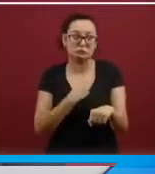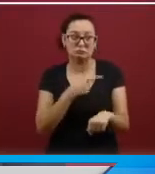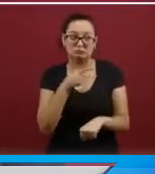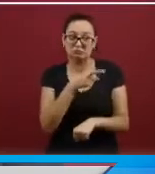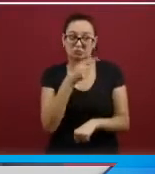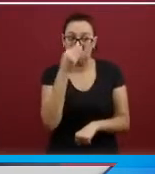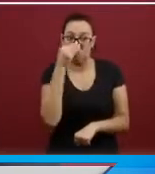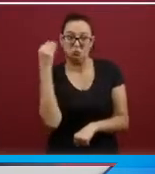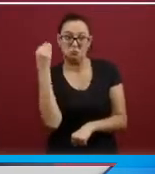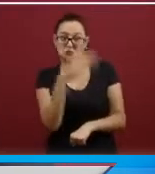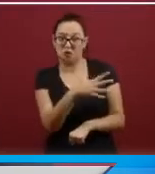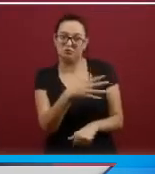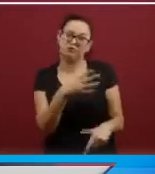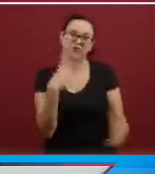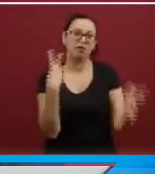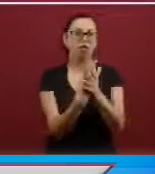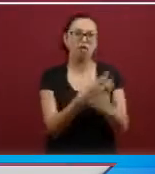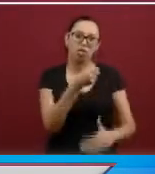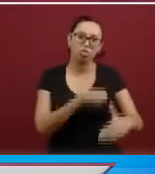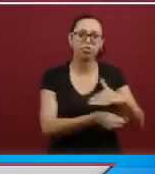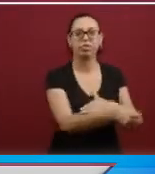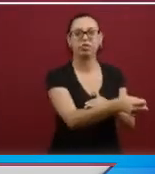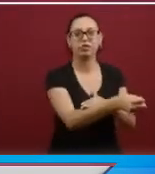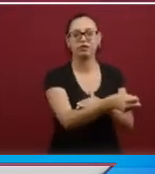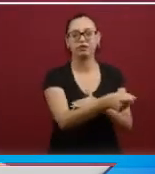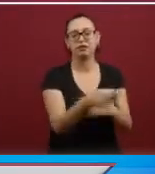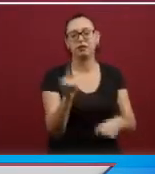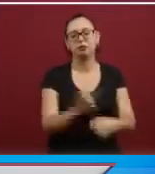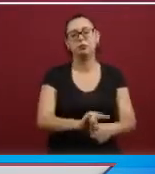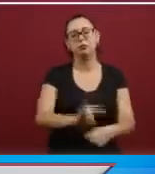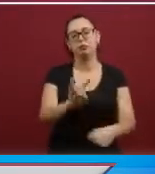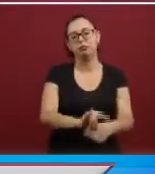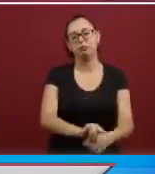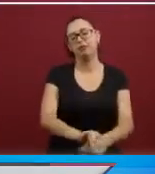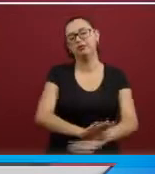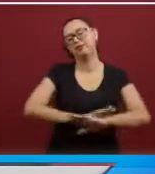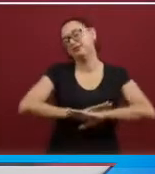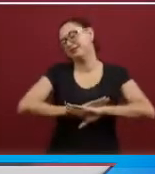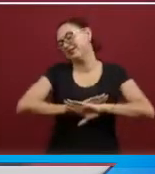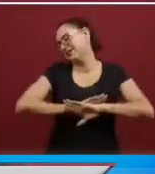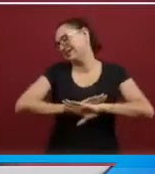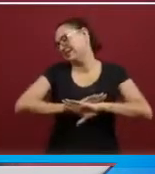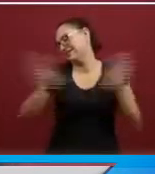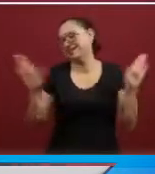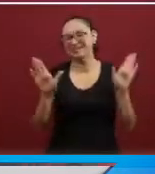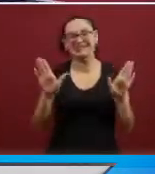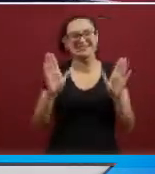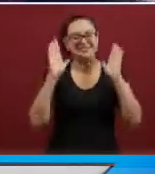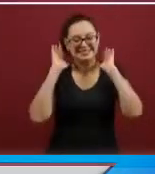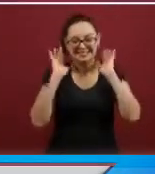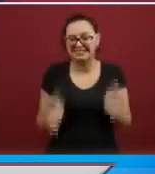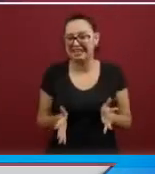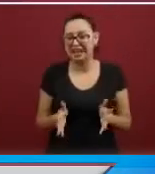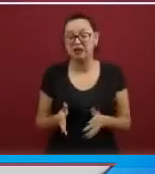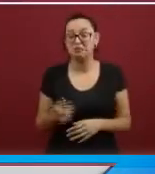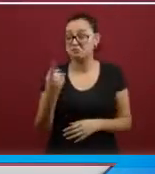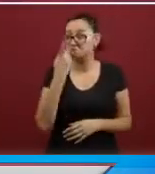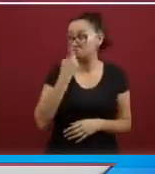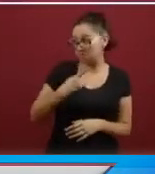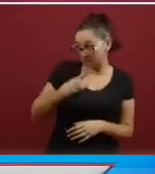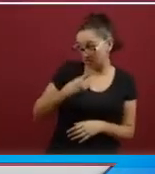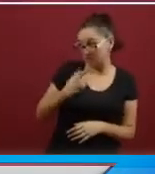se verificará cualquier situación que implique actos de corrupción. Afirma que todos estos actos que llegan se transfieren directamente a la Fiscalía para